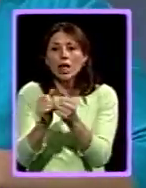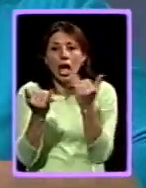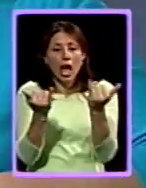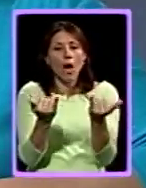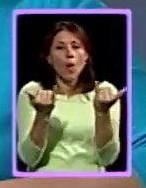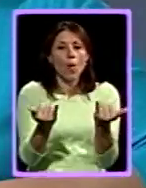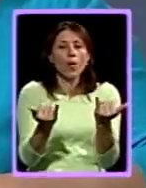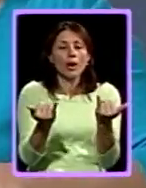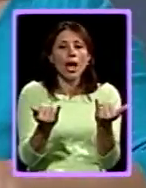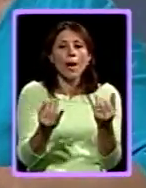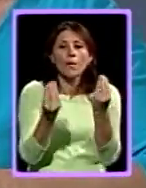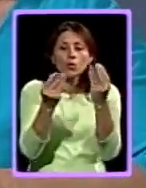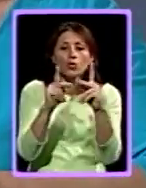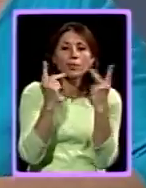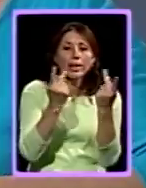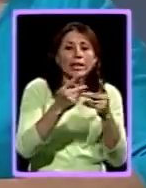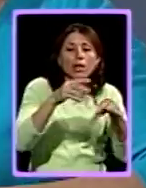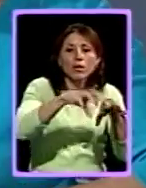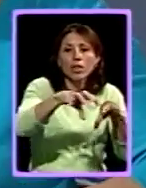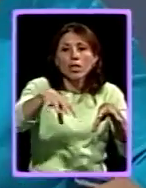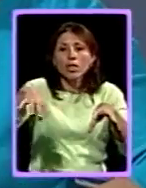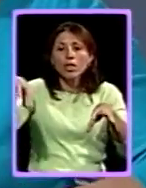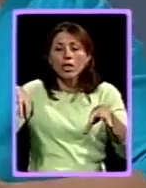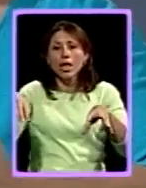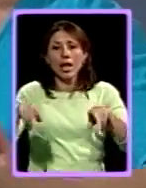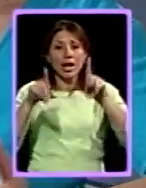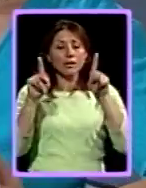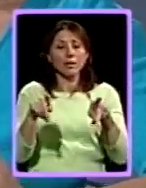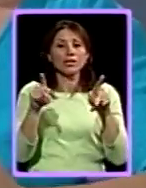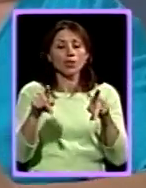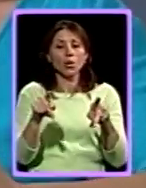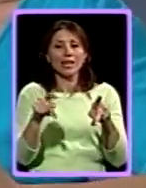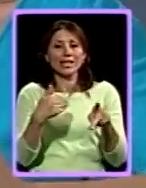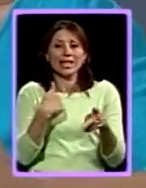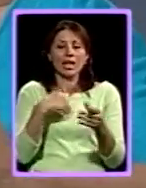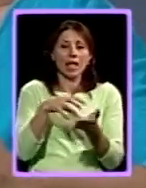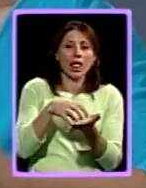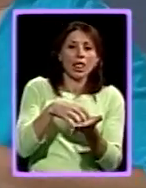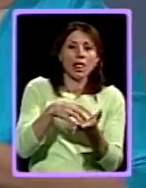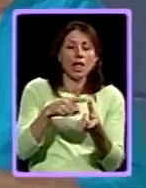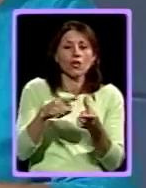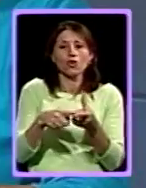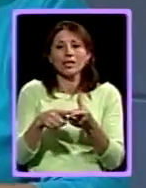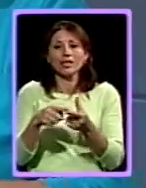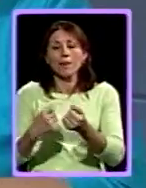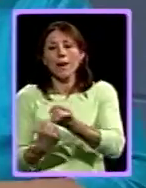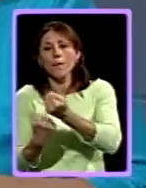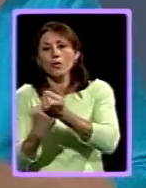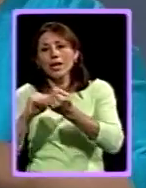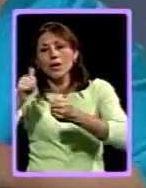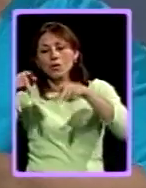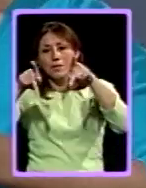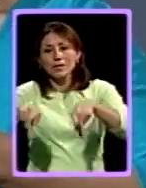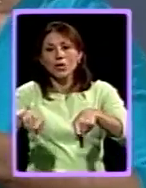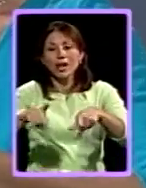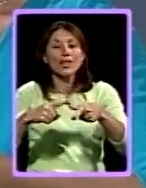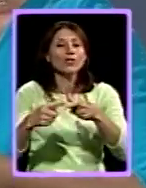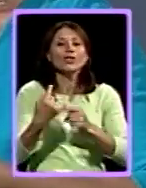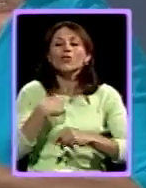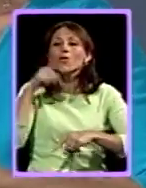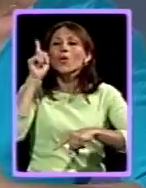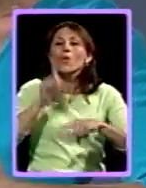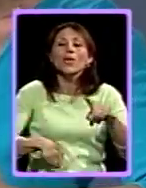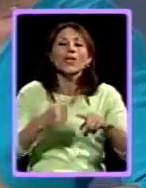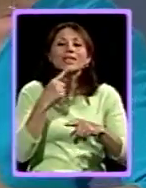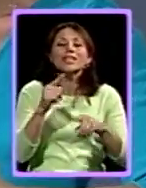las personas que están indecisas están favoreciendo a un candidato más que el otro. Entonces yo no le puedo decir cómo va a quedar el partido, pero hay una serie de elementos que